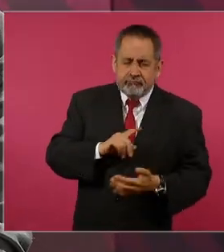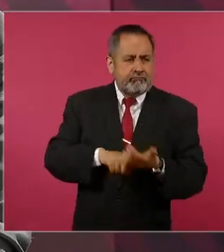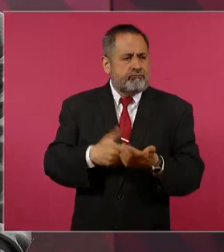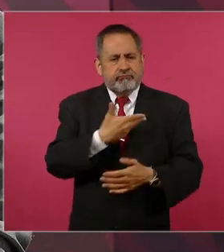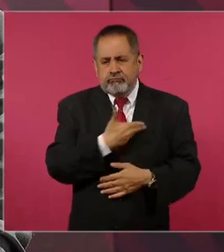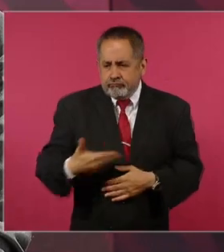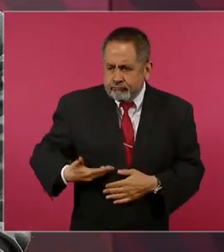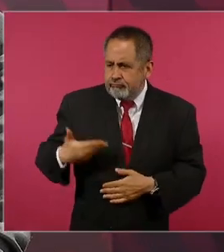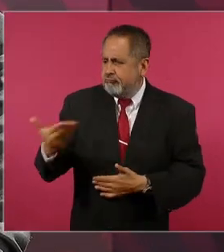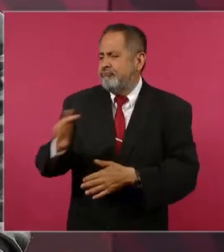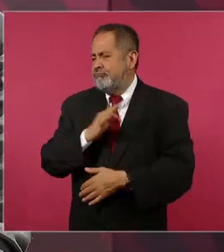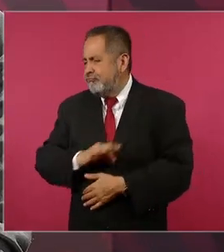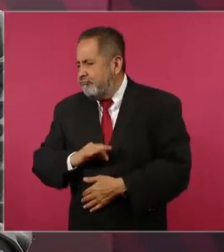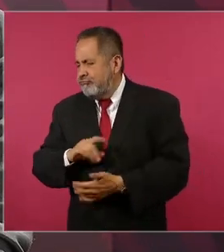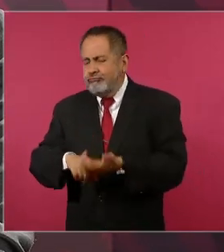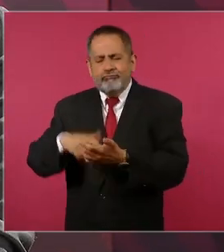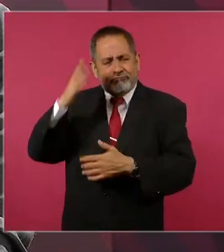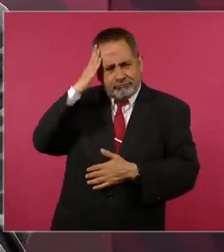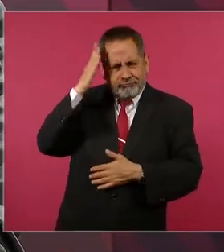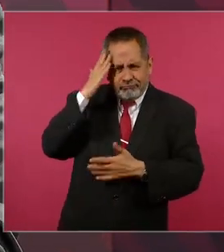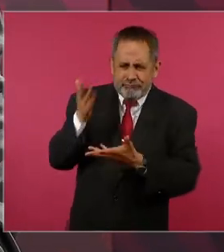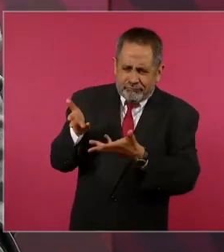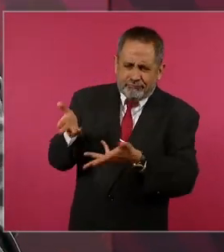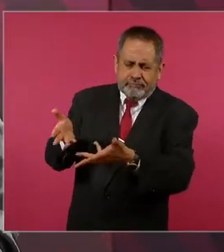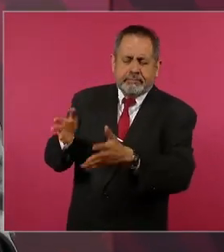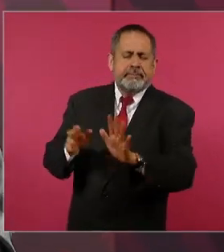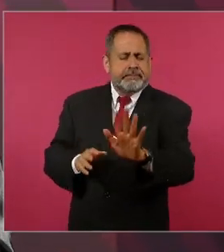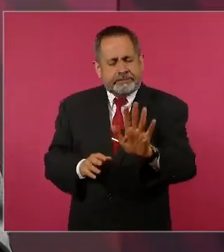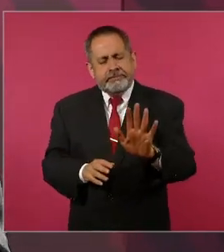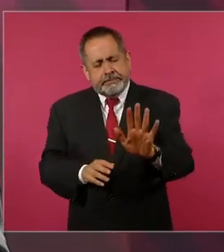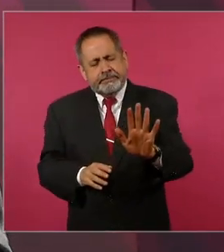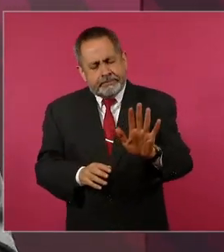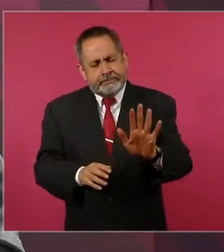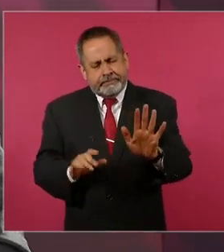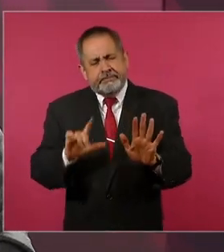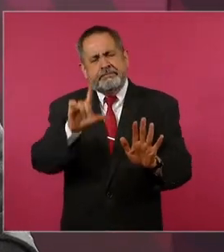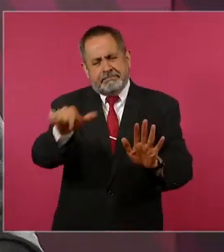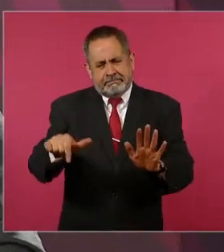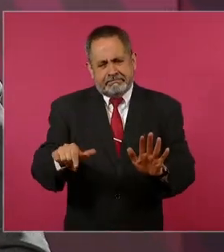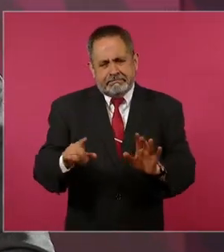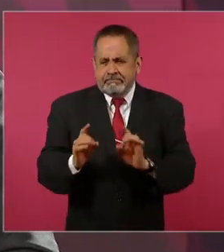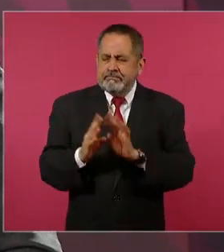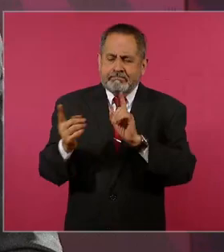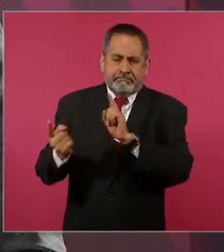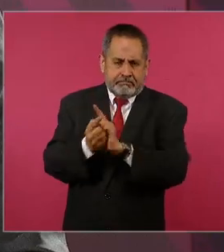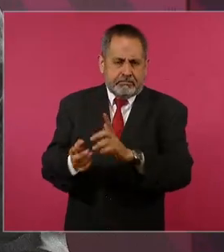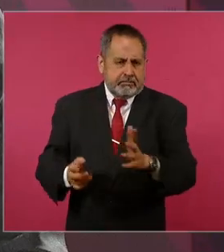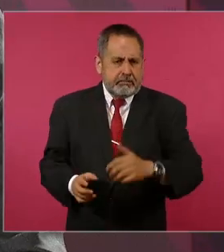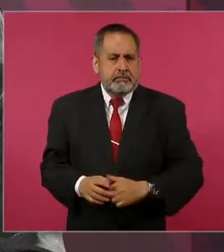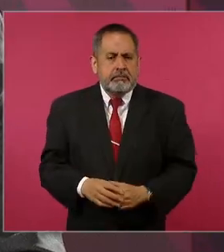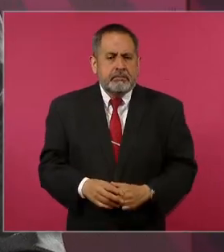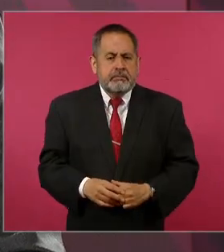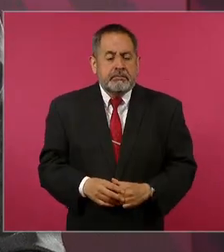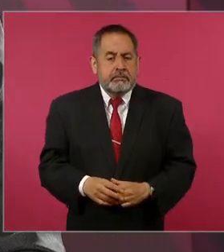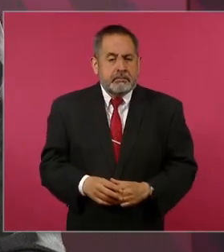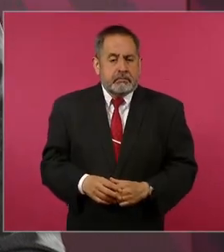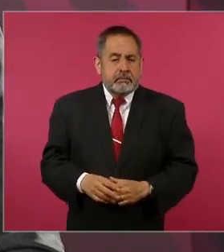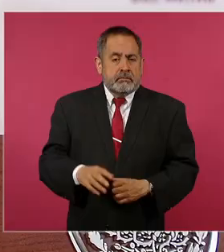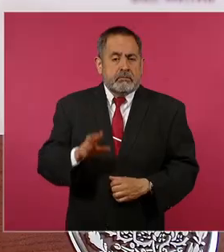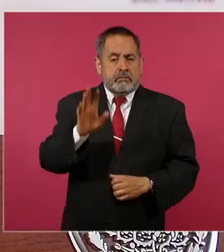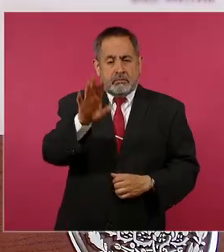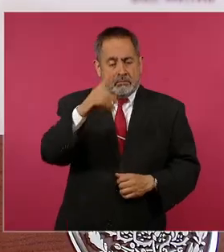presidentes, dirigentes. Yo también creo que hay mucha gente en el